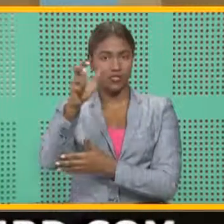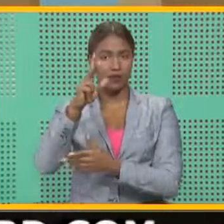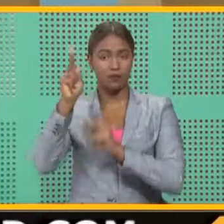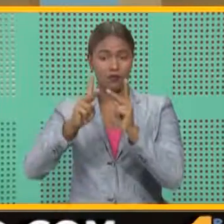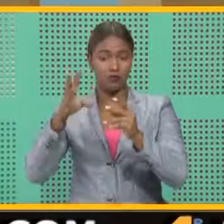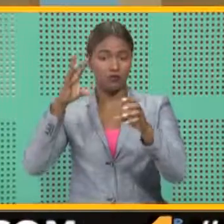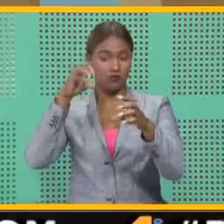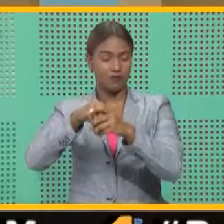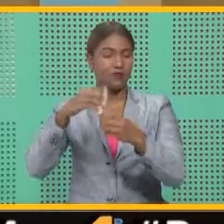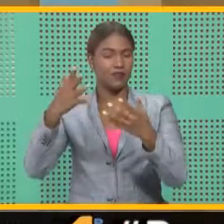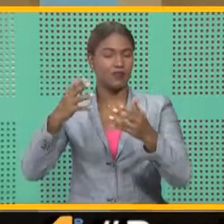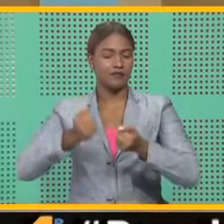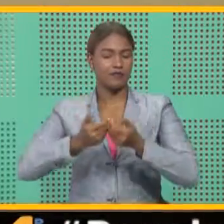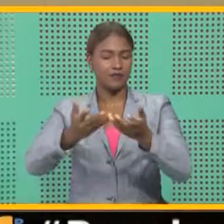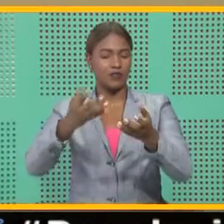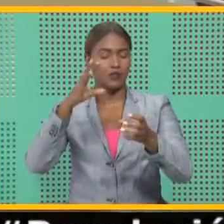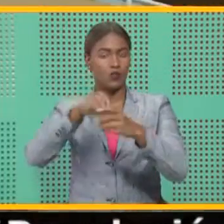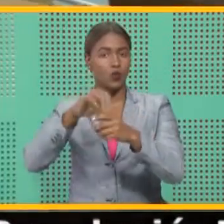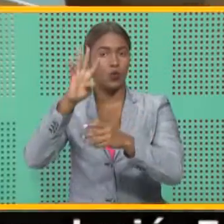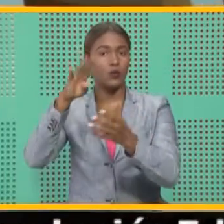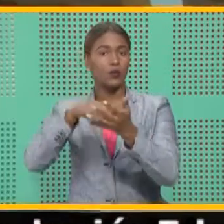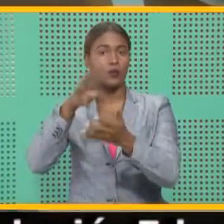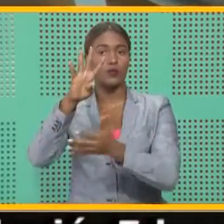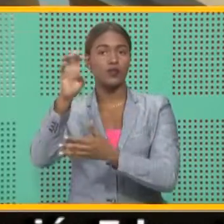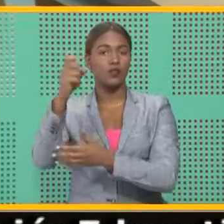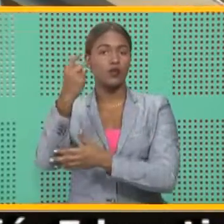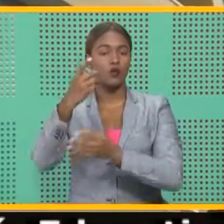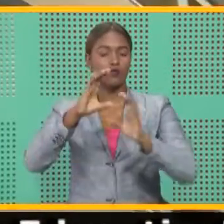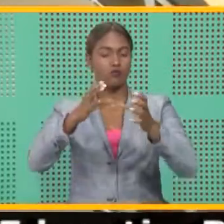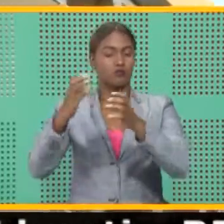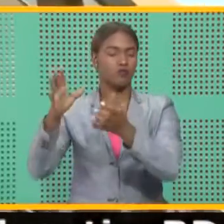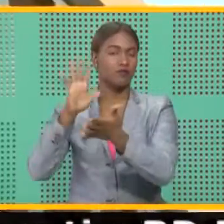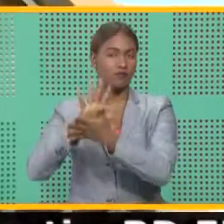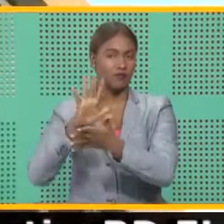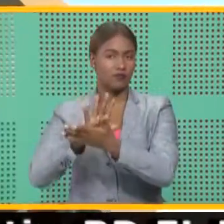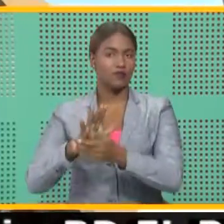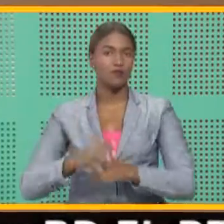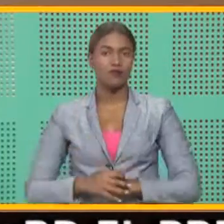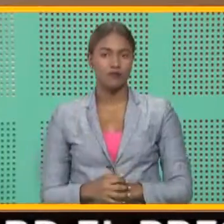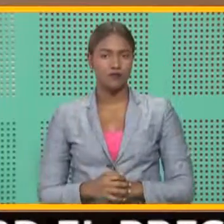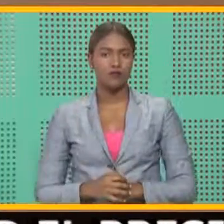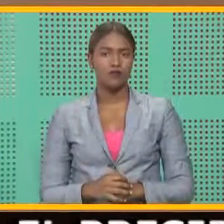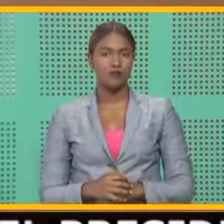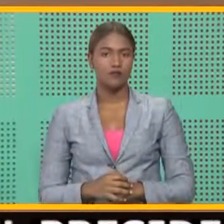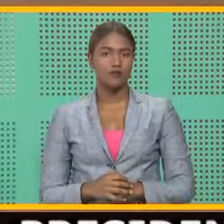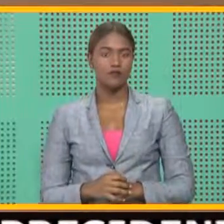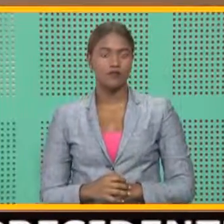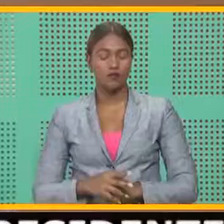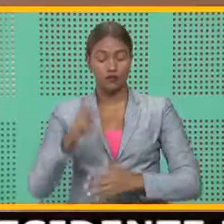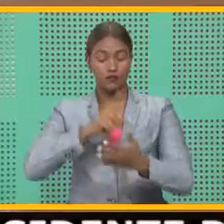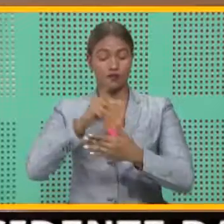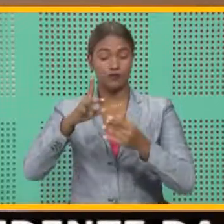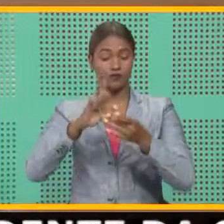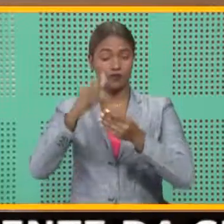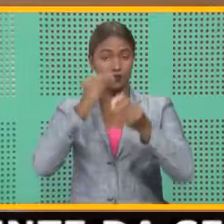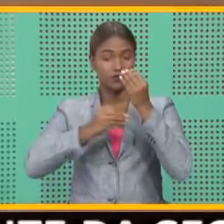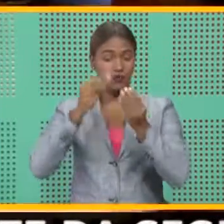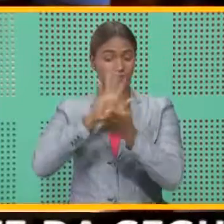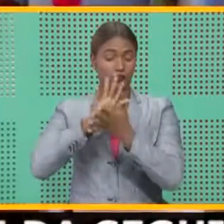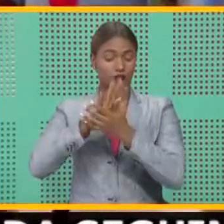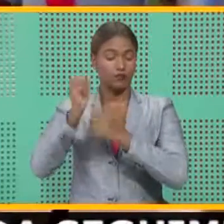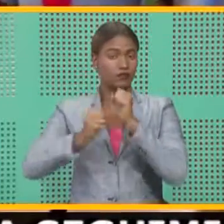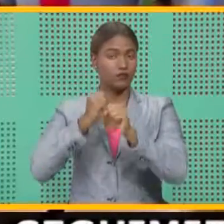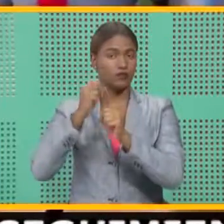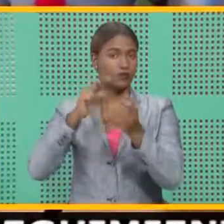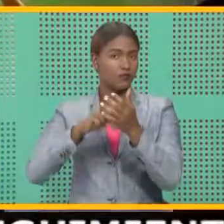matriculados distribuidos en 4.411 centros educativos. El programa de alimentación escolar en el